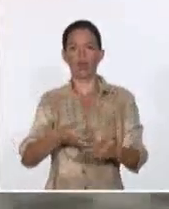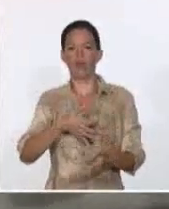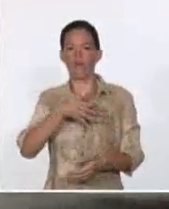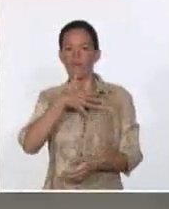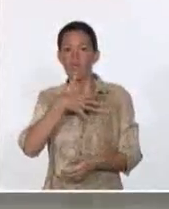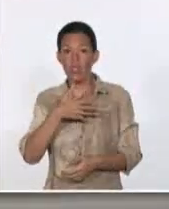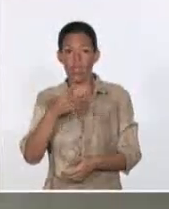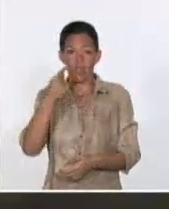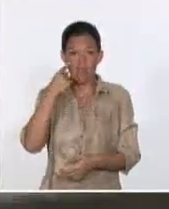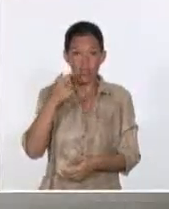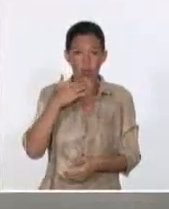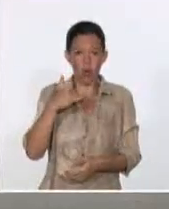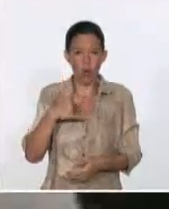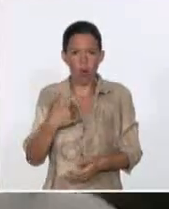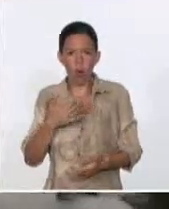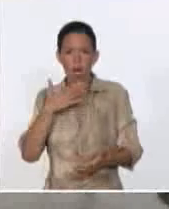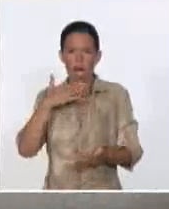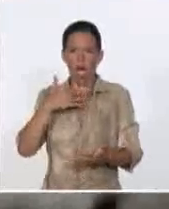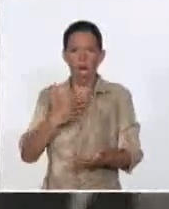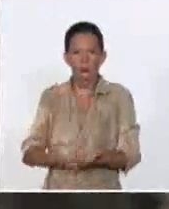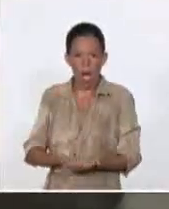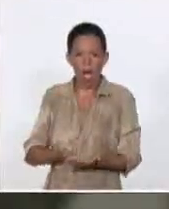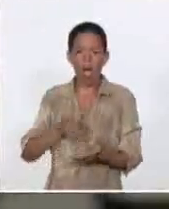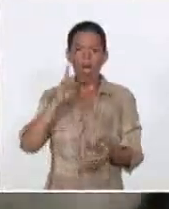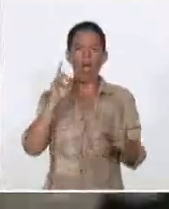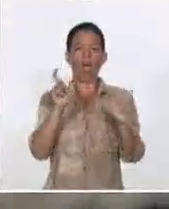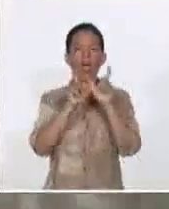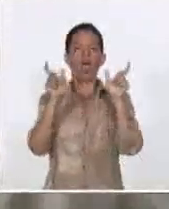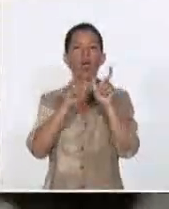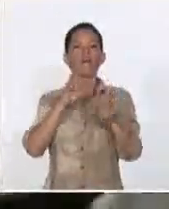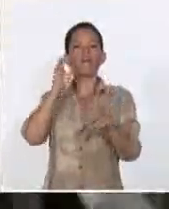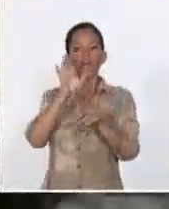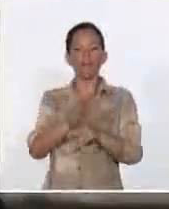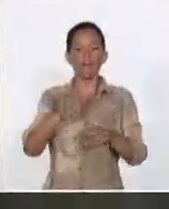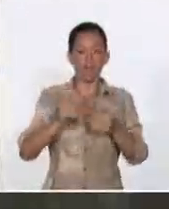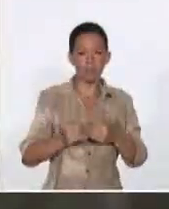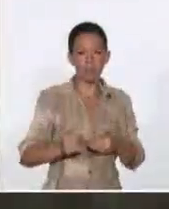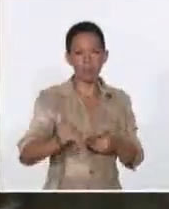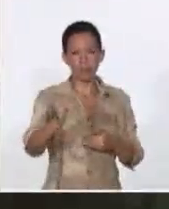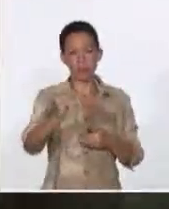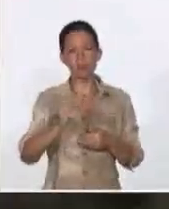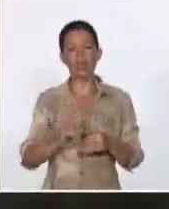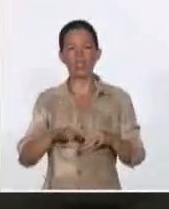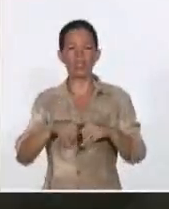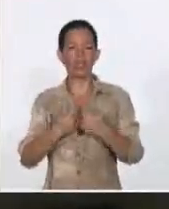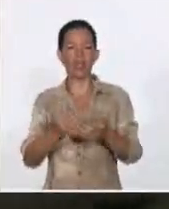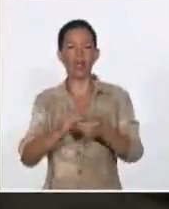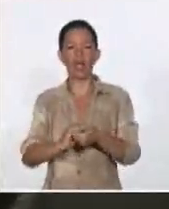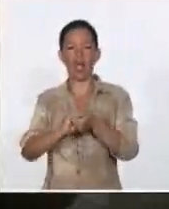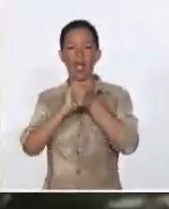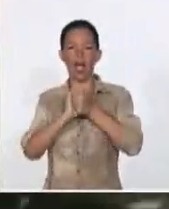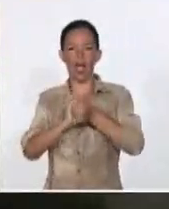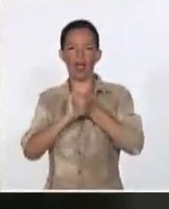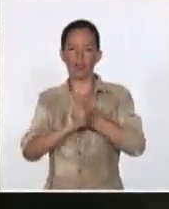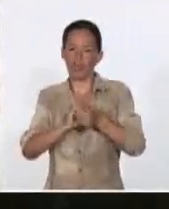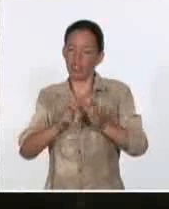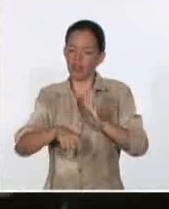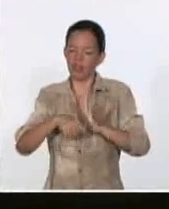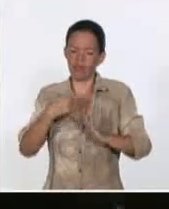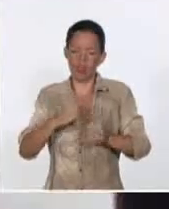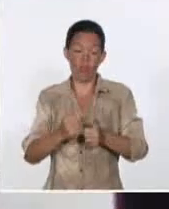se quedó sorprendido, y desde ahí inició una amistad inquebrantable.